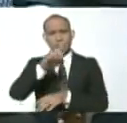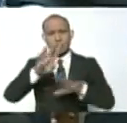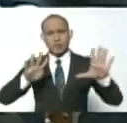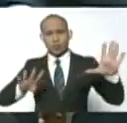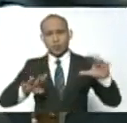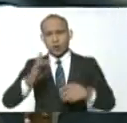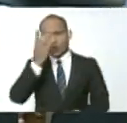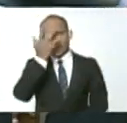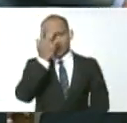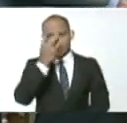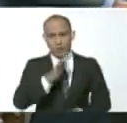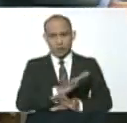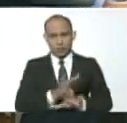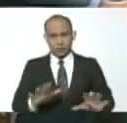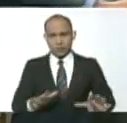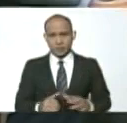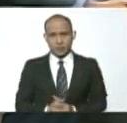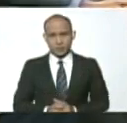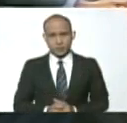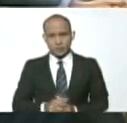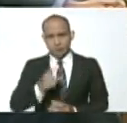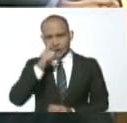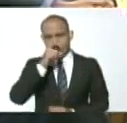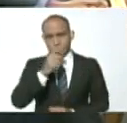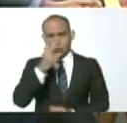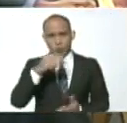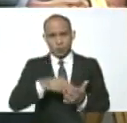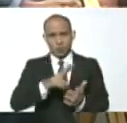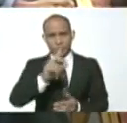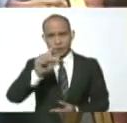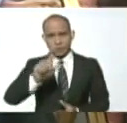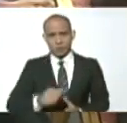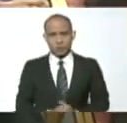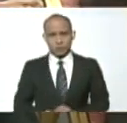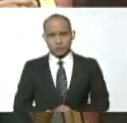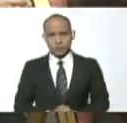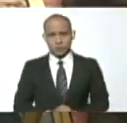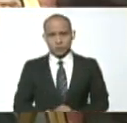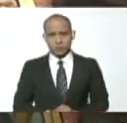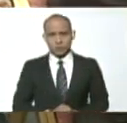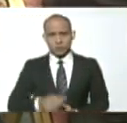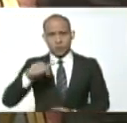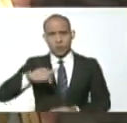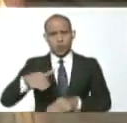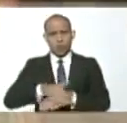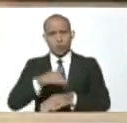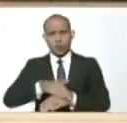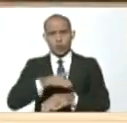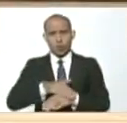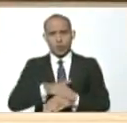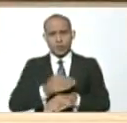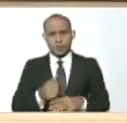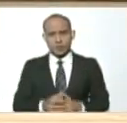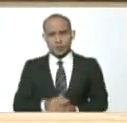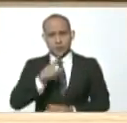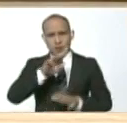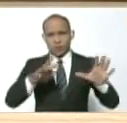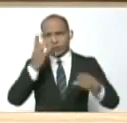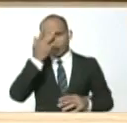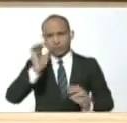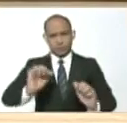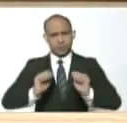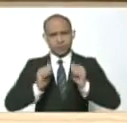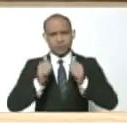febrero del año 2021 y precisamente hoy jueves 19 de febrero del año 2021